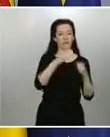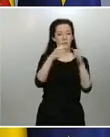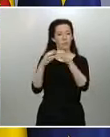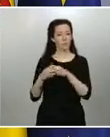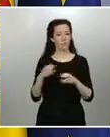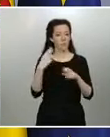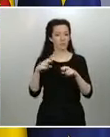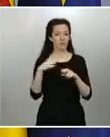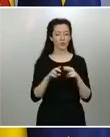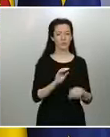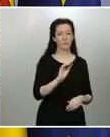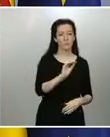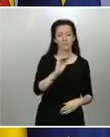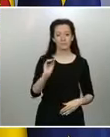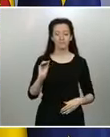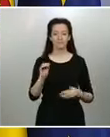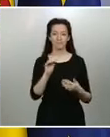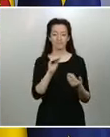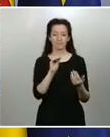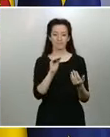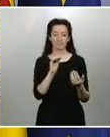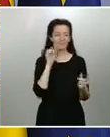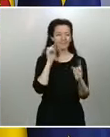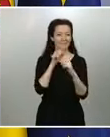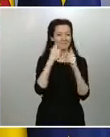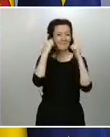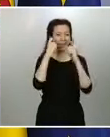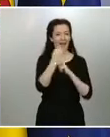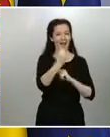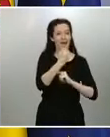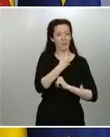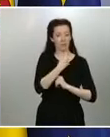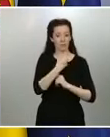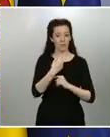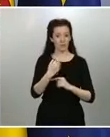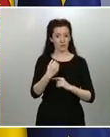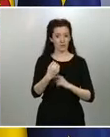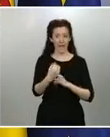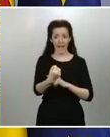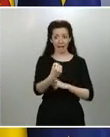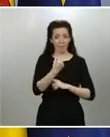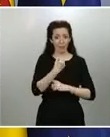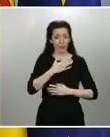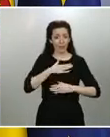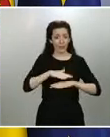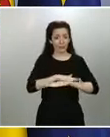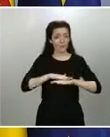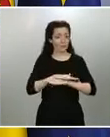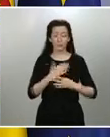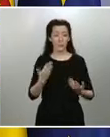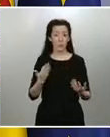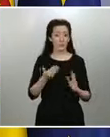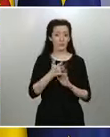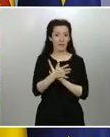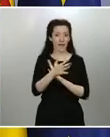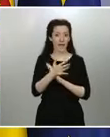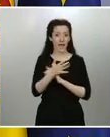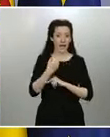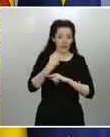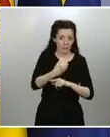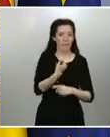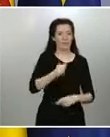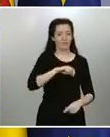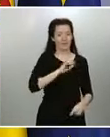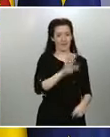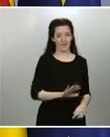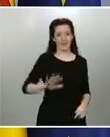apoyo españa no es un apoyo a la agenda política del gobierno ni siquiera a las fuerzas que formamos parte del